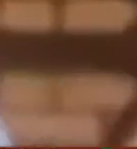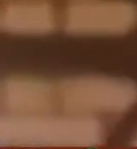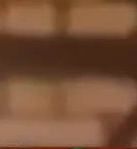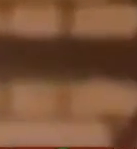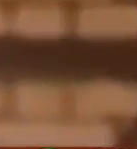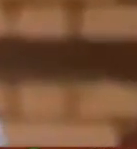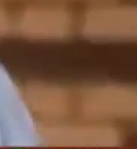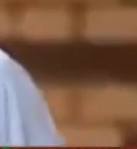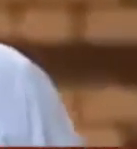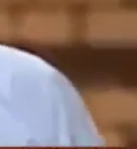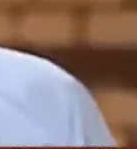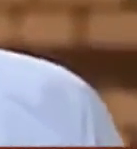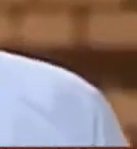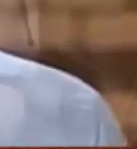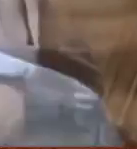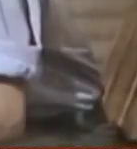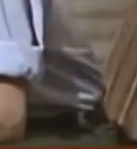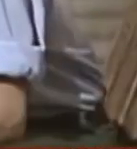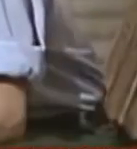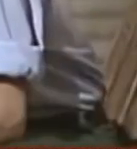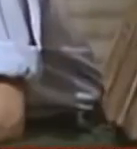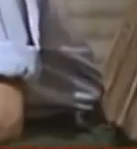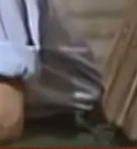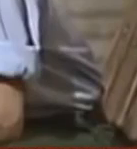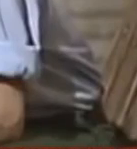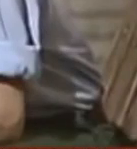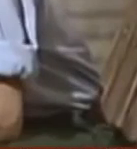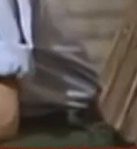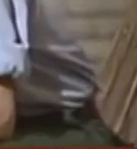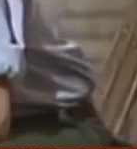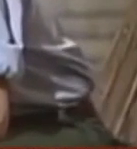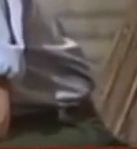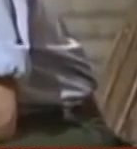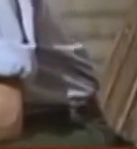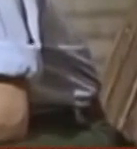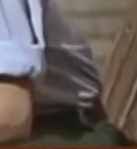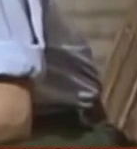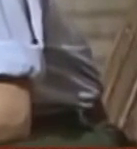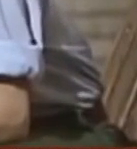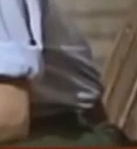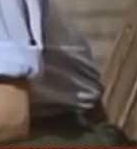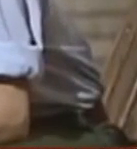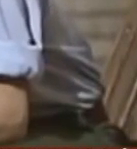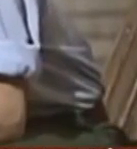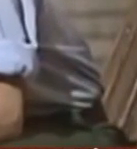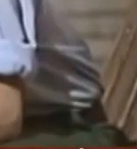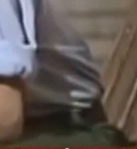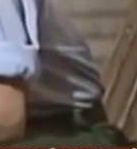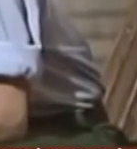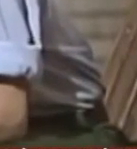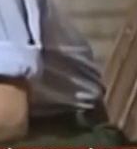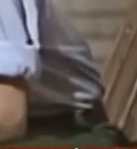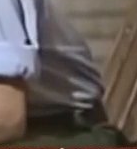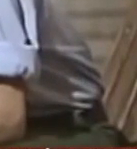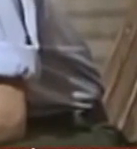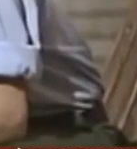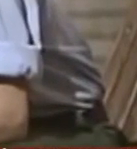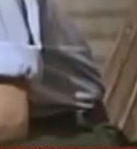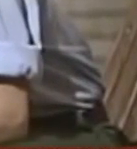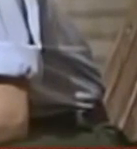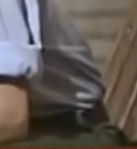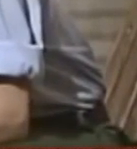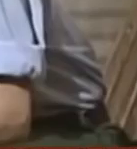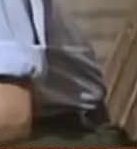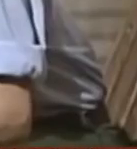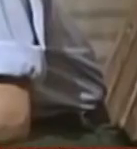de Alessandro Baricco, muy conocido y reconocido por una novela que tuvo un gran éxito